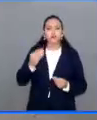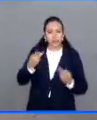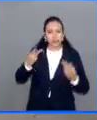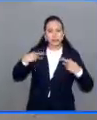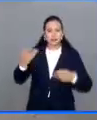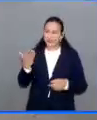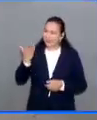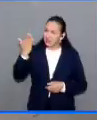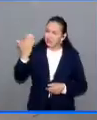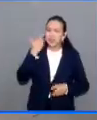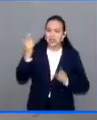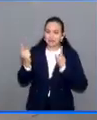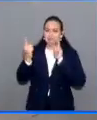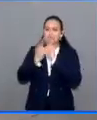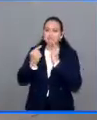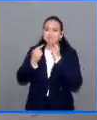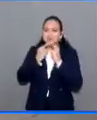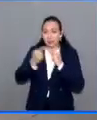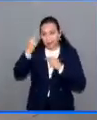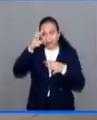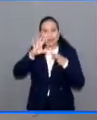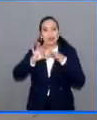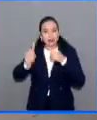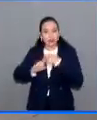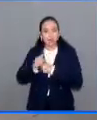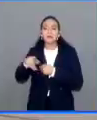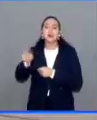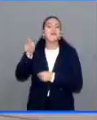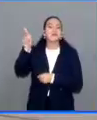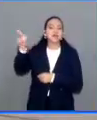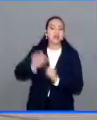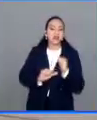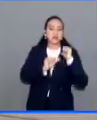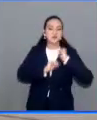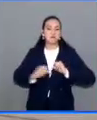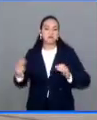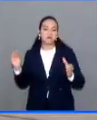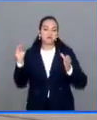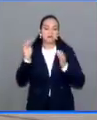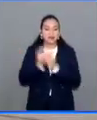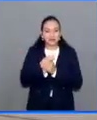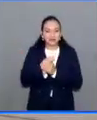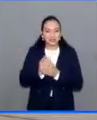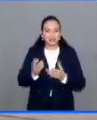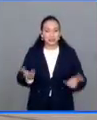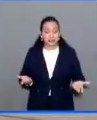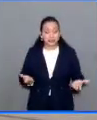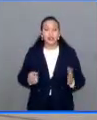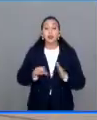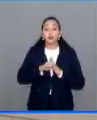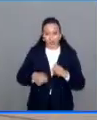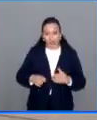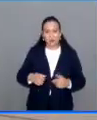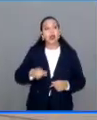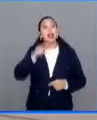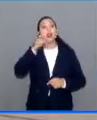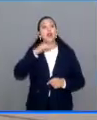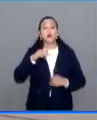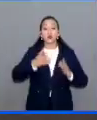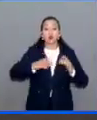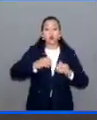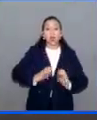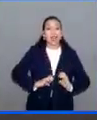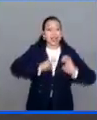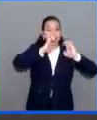diálogo para exponer la problemática que prevalece en este recinto, como el deterioro de inmobiliario, escasez de